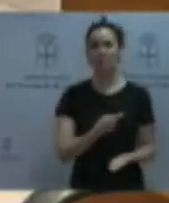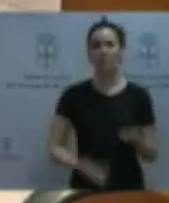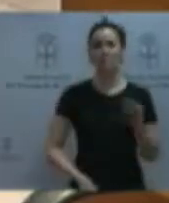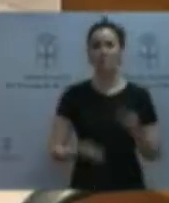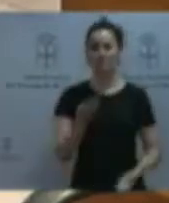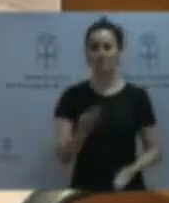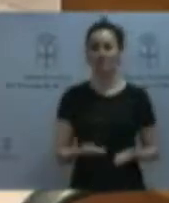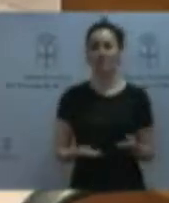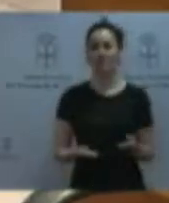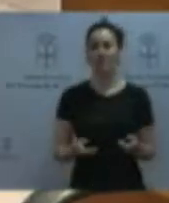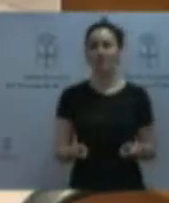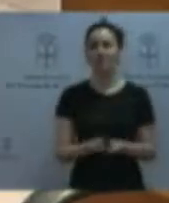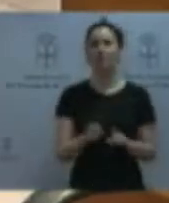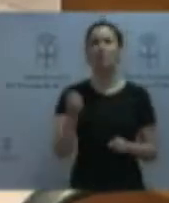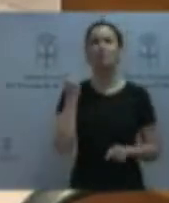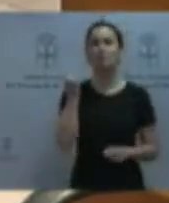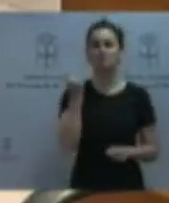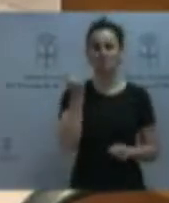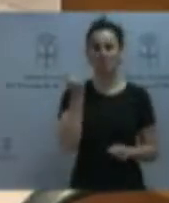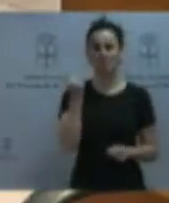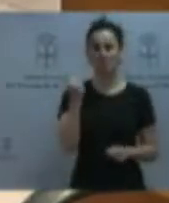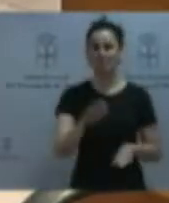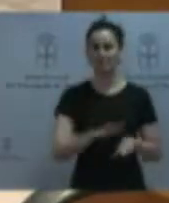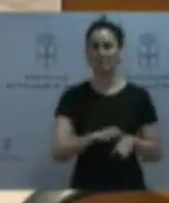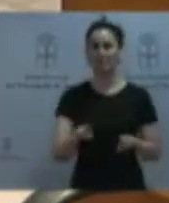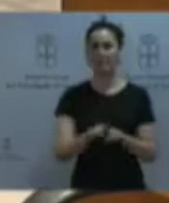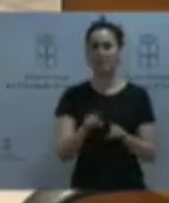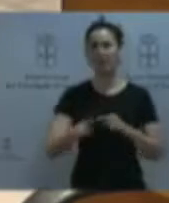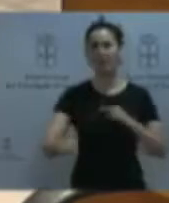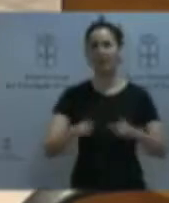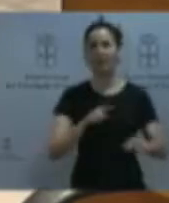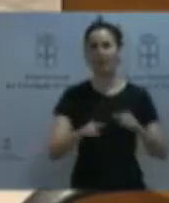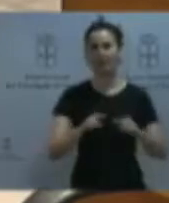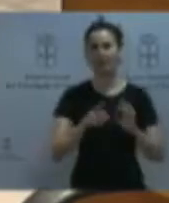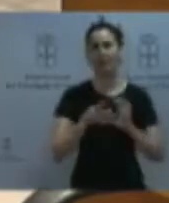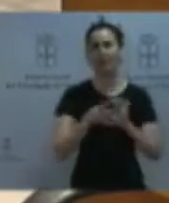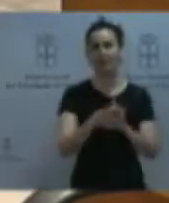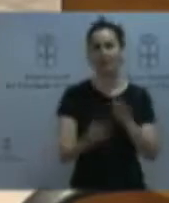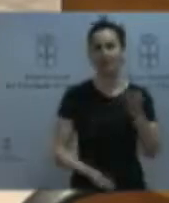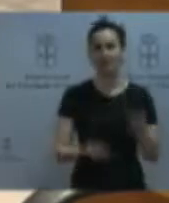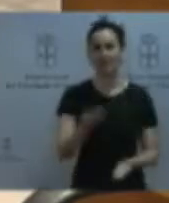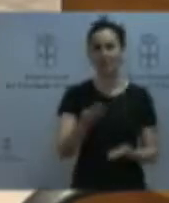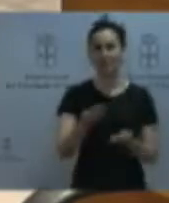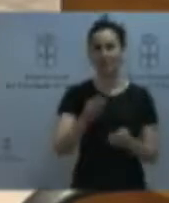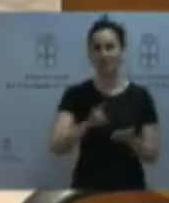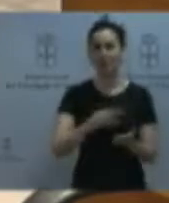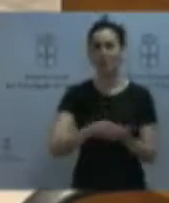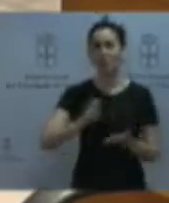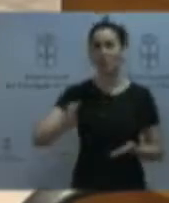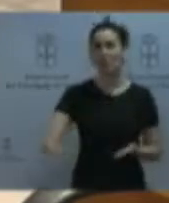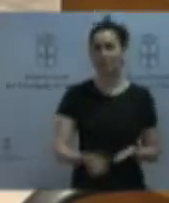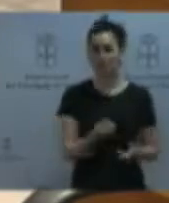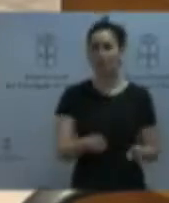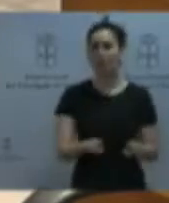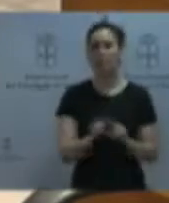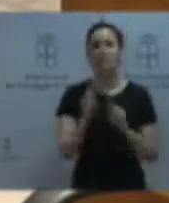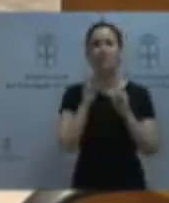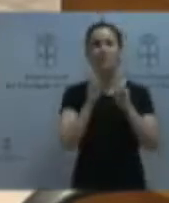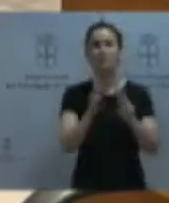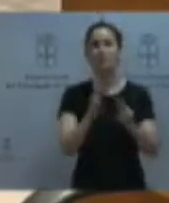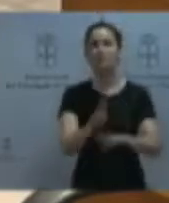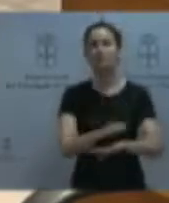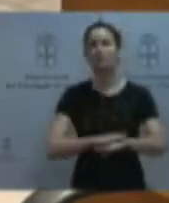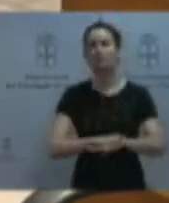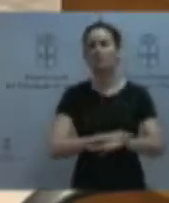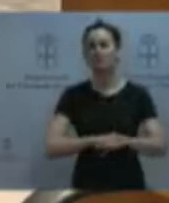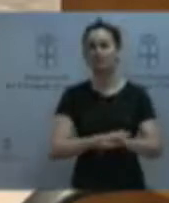para decidir sobre la evaluación de los proyectos, tal como se refleja en las bases de la convocatoria. Y, como digo, se nutre